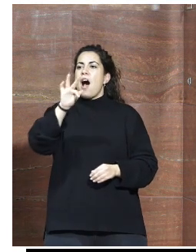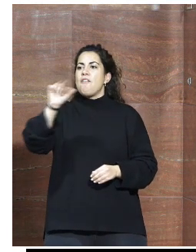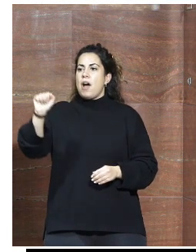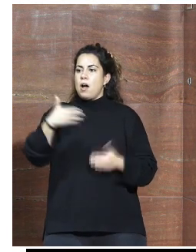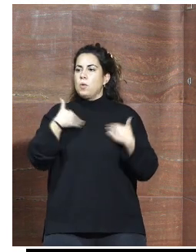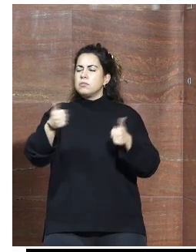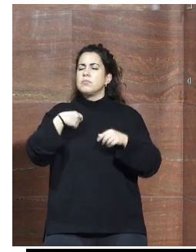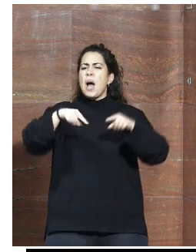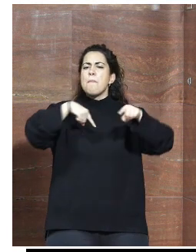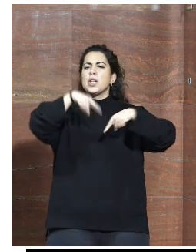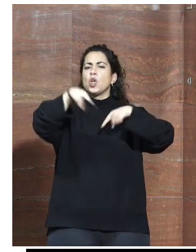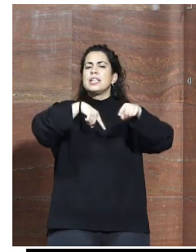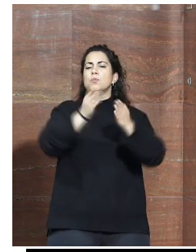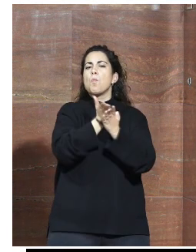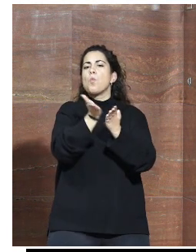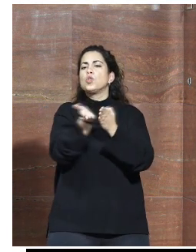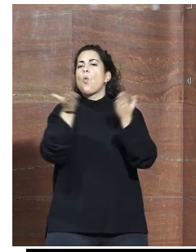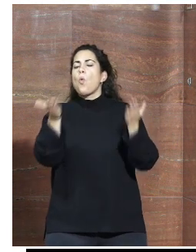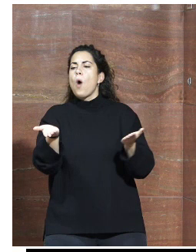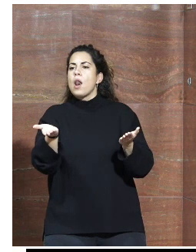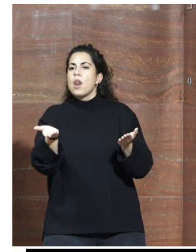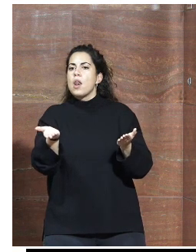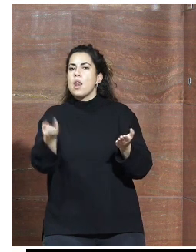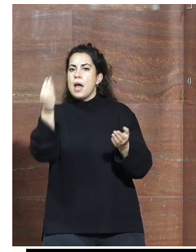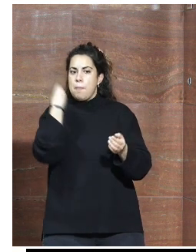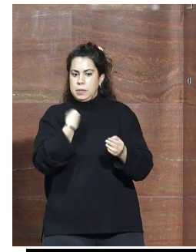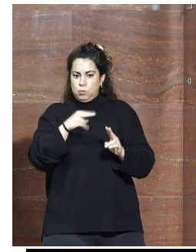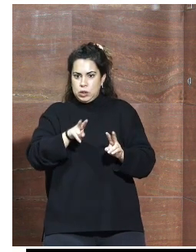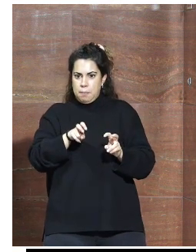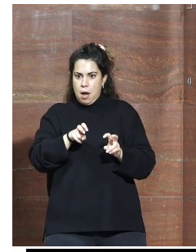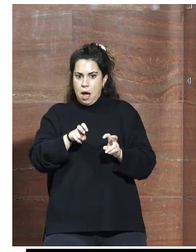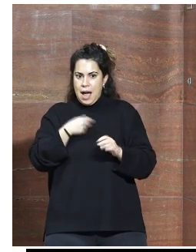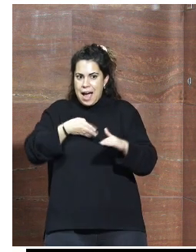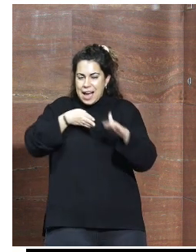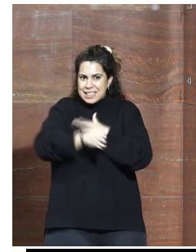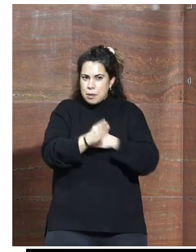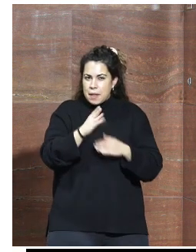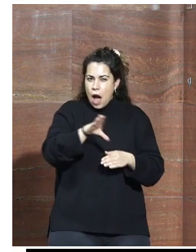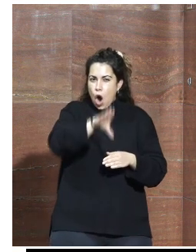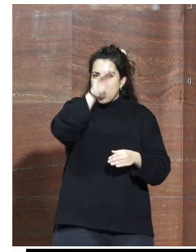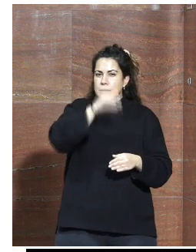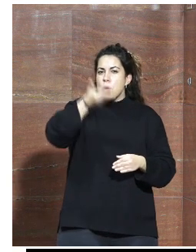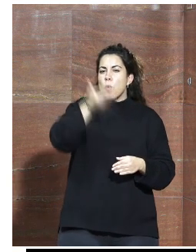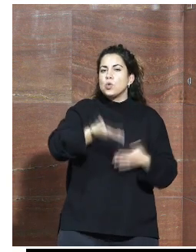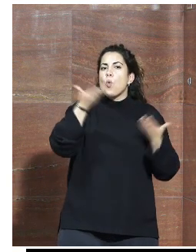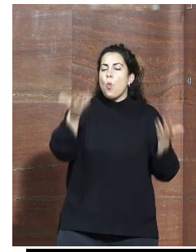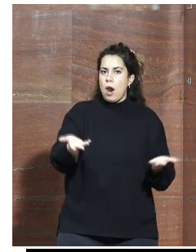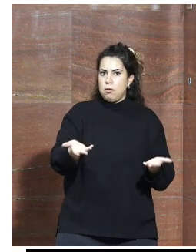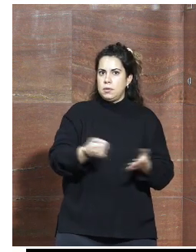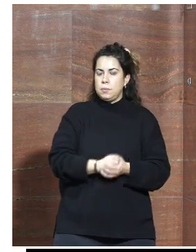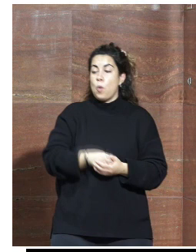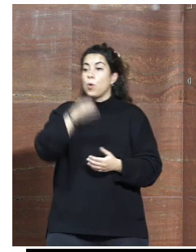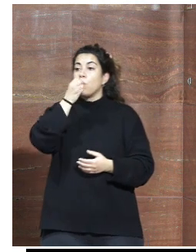¿Qué medios de transporte público tenemos que tener en cuenta cuando hablamos de accesibilidad cognitiva? Pues muy